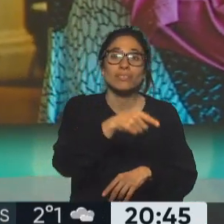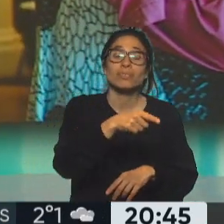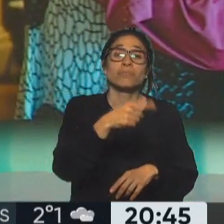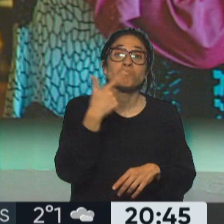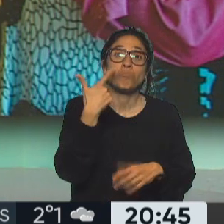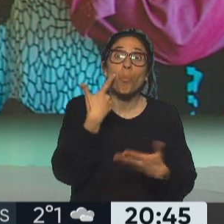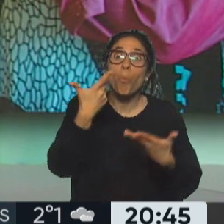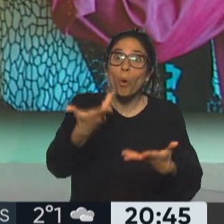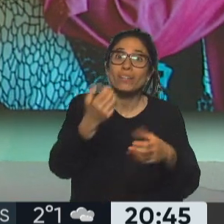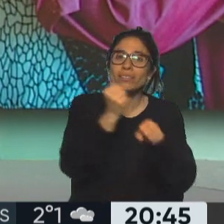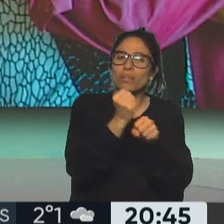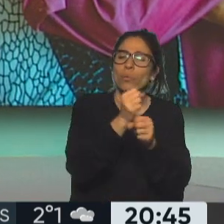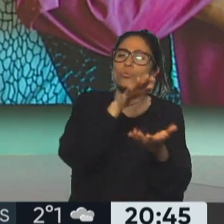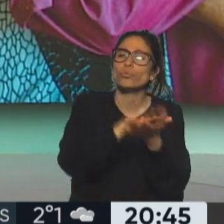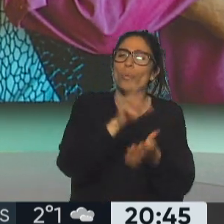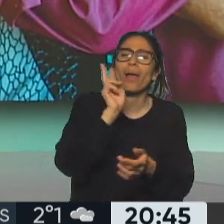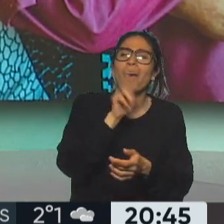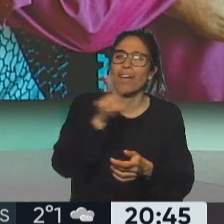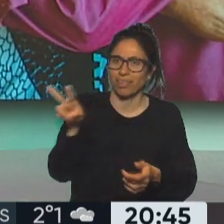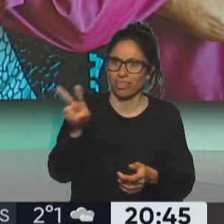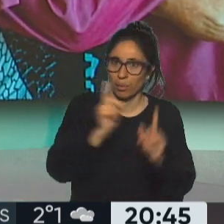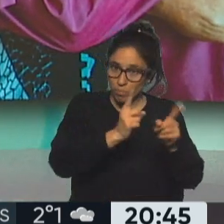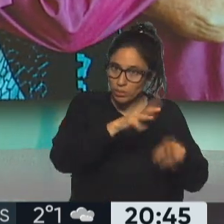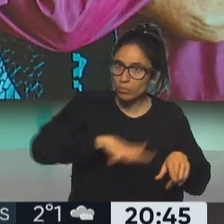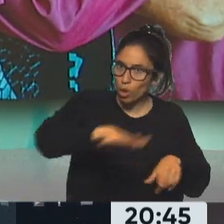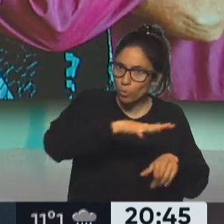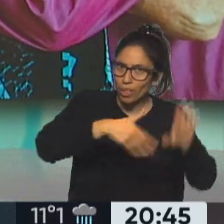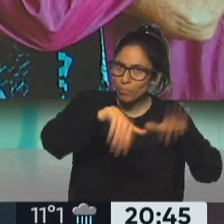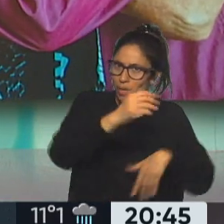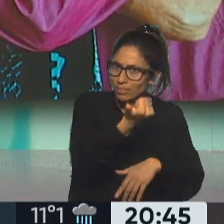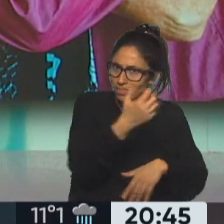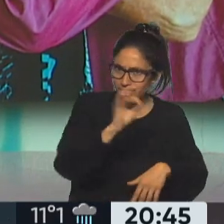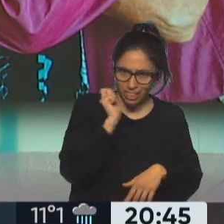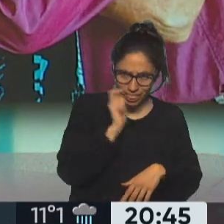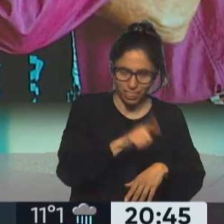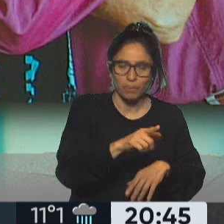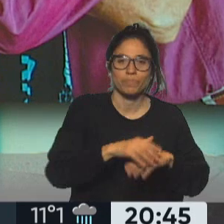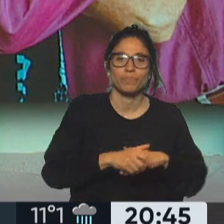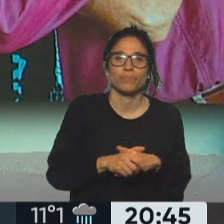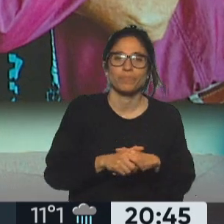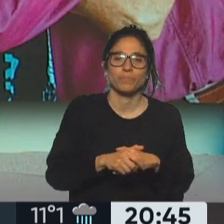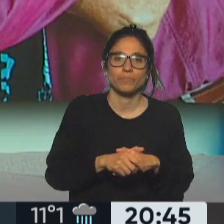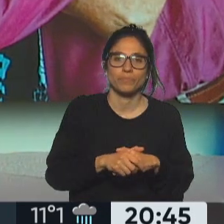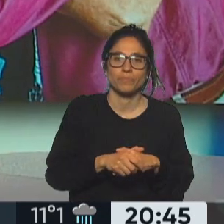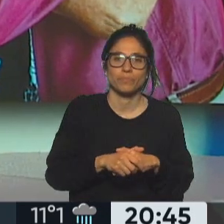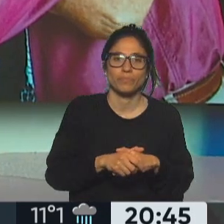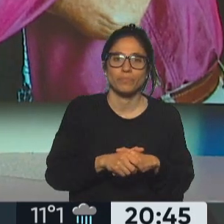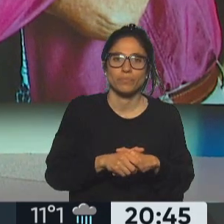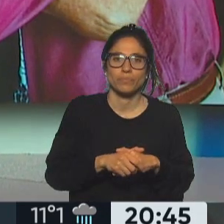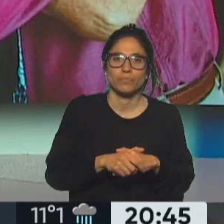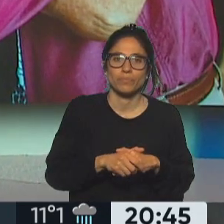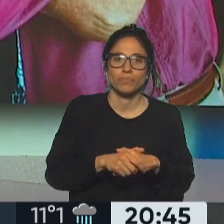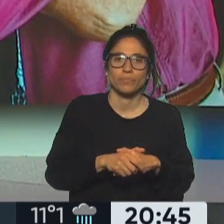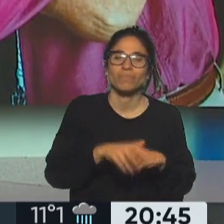pero sobre el arte. Y tiene una continuidad con otras obras que se irán poniendo allí en escena en el marco del proyecto